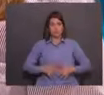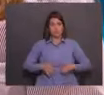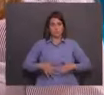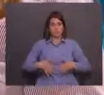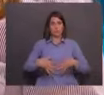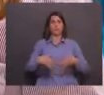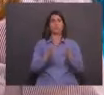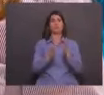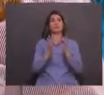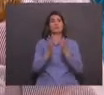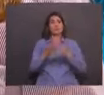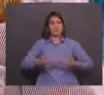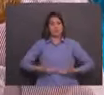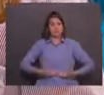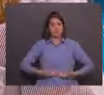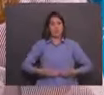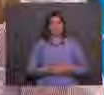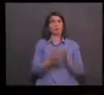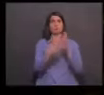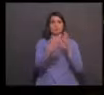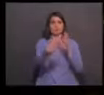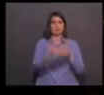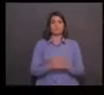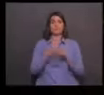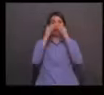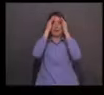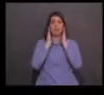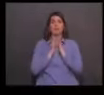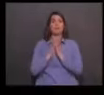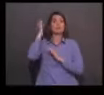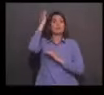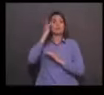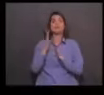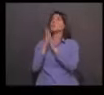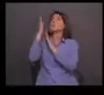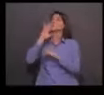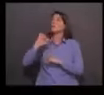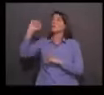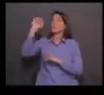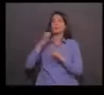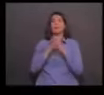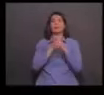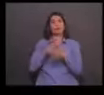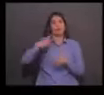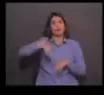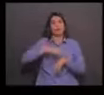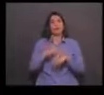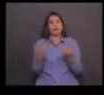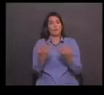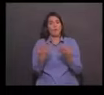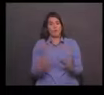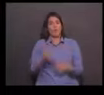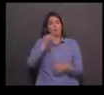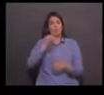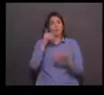Y bendito sea el fruto de tu vientre, Jesús. Santa María, Madre de Dios, ruega por nosotros, ahora y